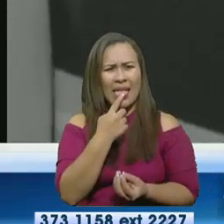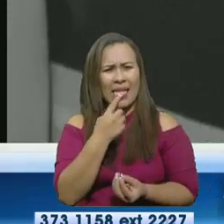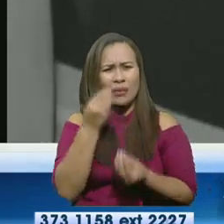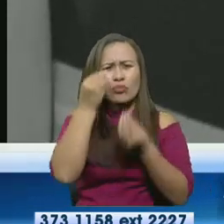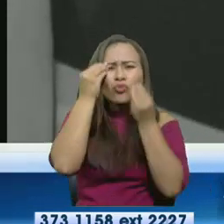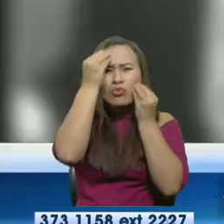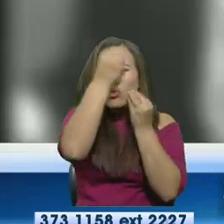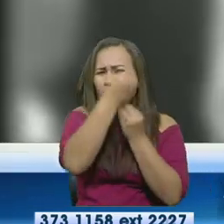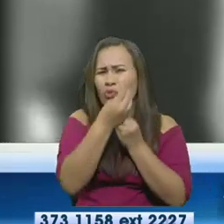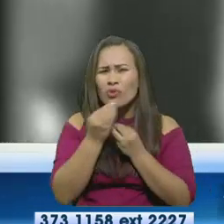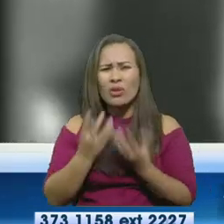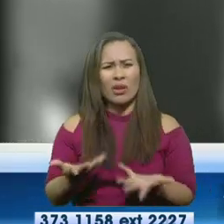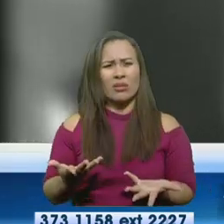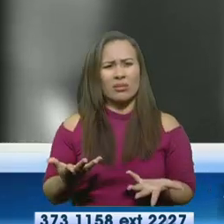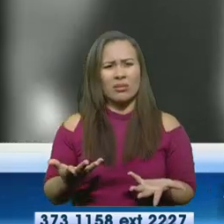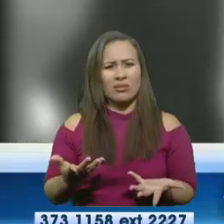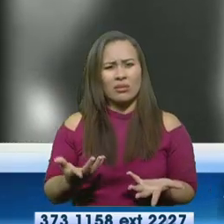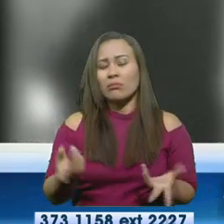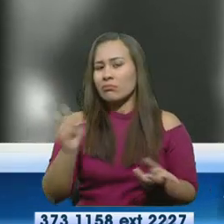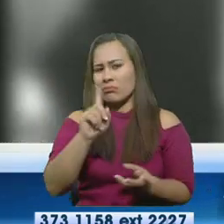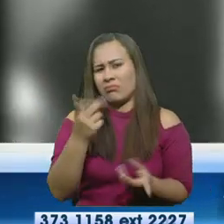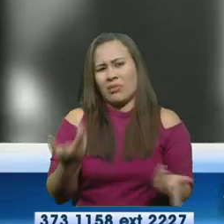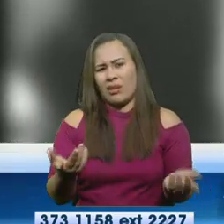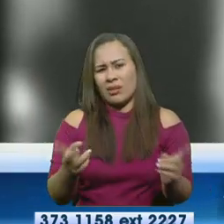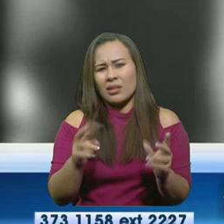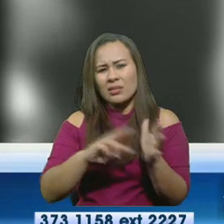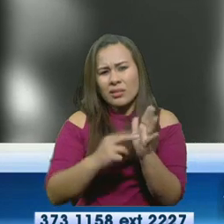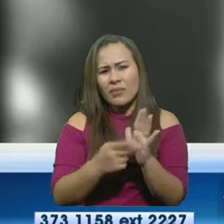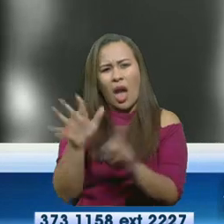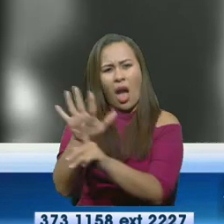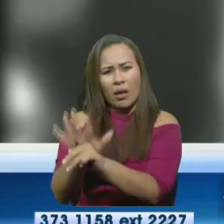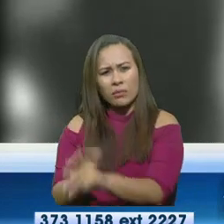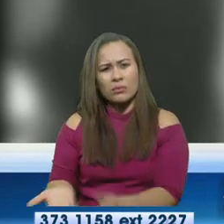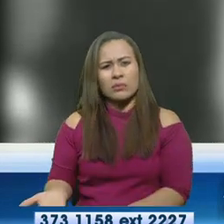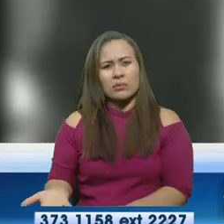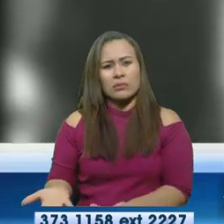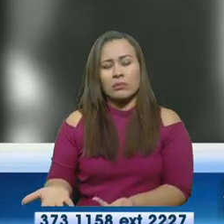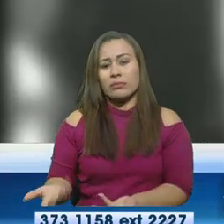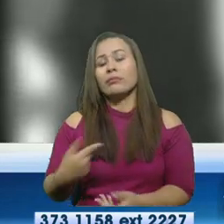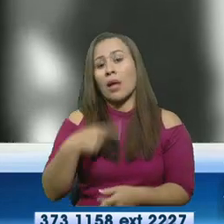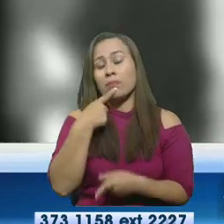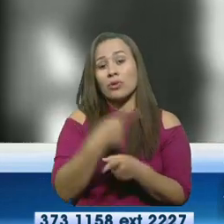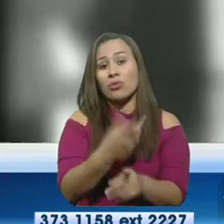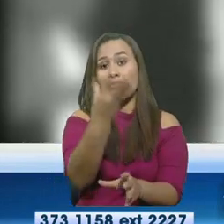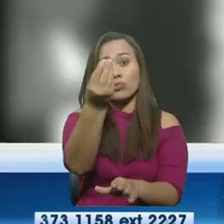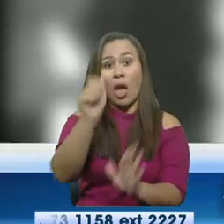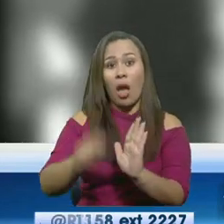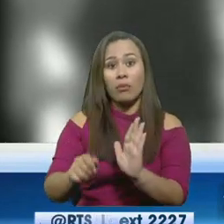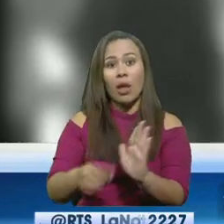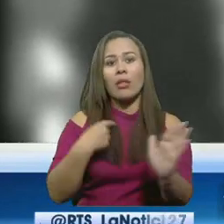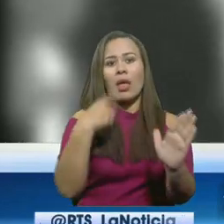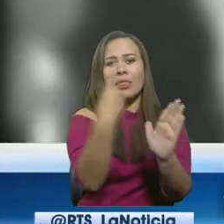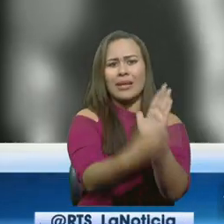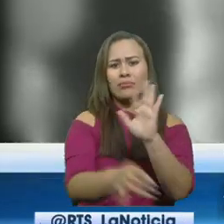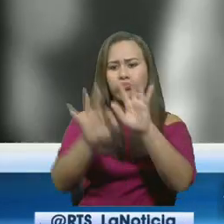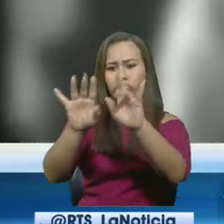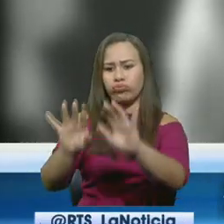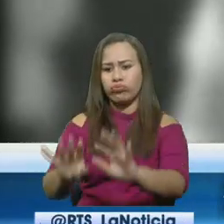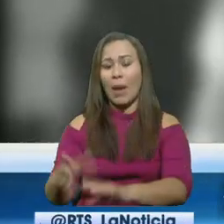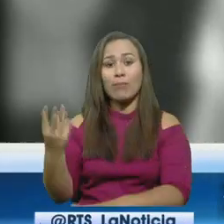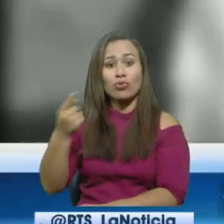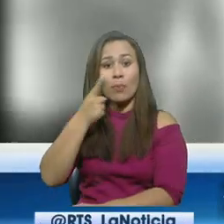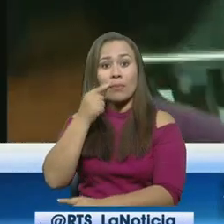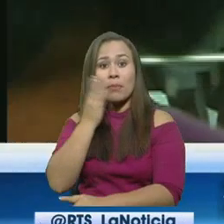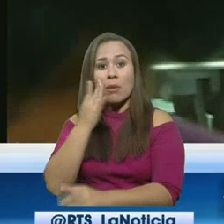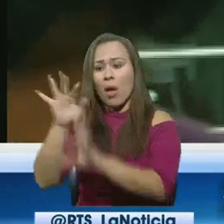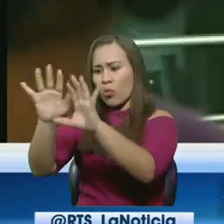se puede quedar así. El fiscal Stalin Coca señaló que al momento existen al menos una decena de denuncias ya formalizadas. Los familiares